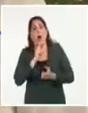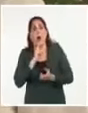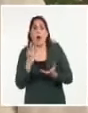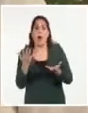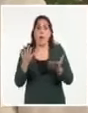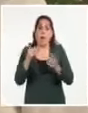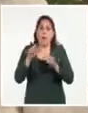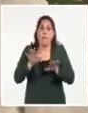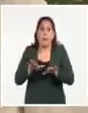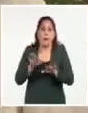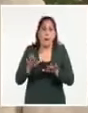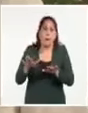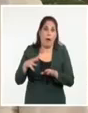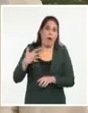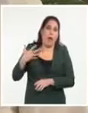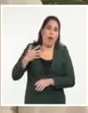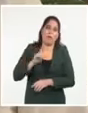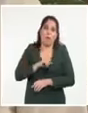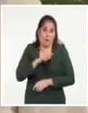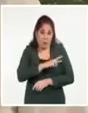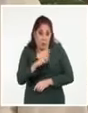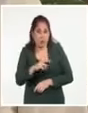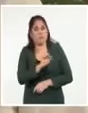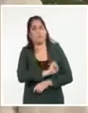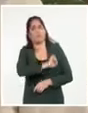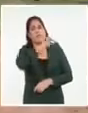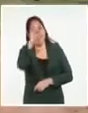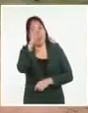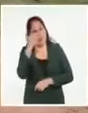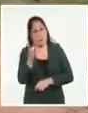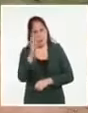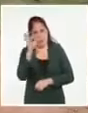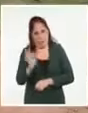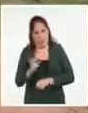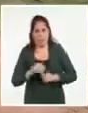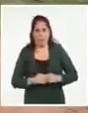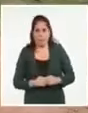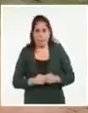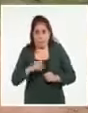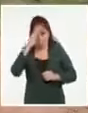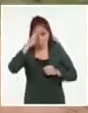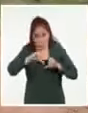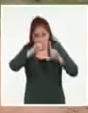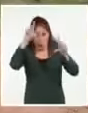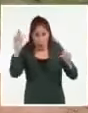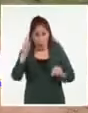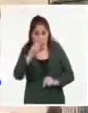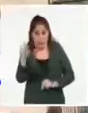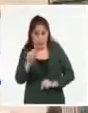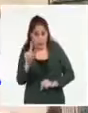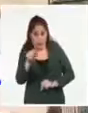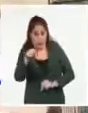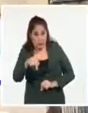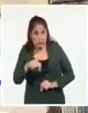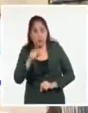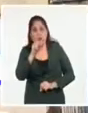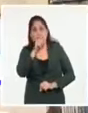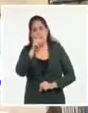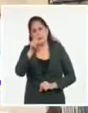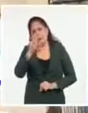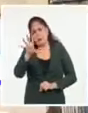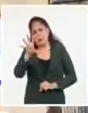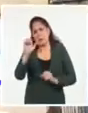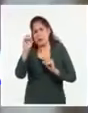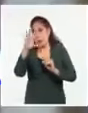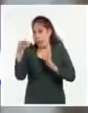que solamente la revolución puede hacerla. En el país, en el 2021, más de 105